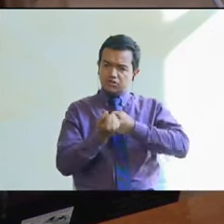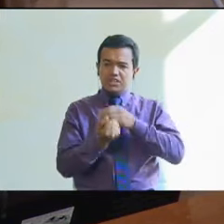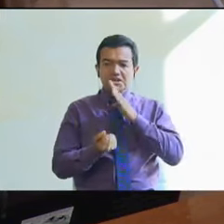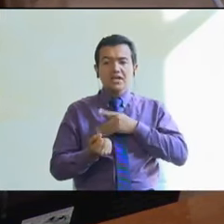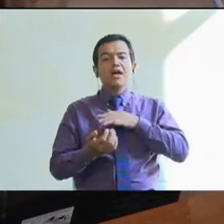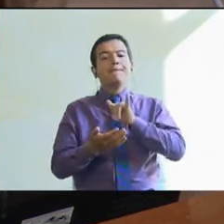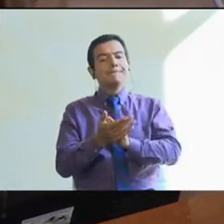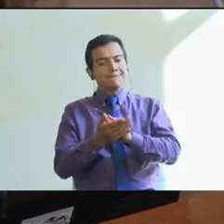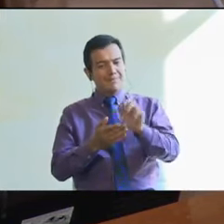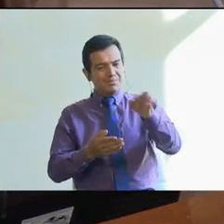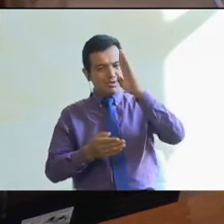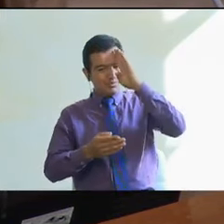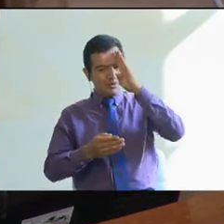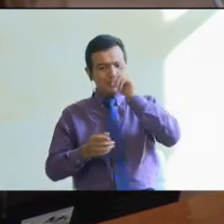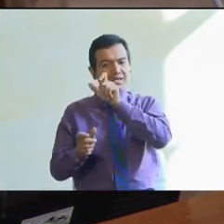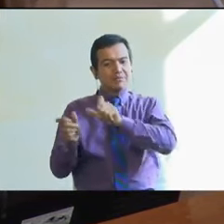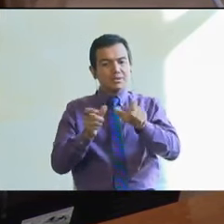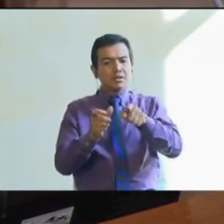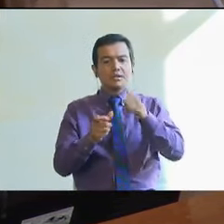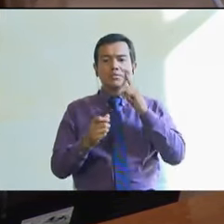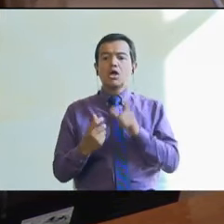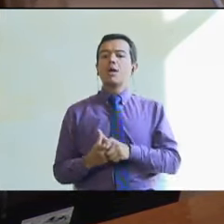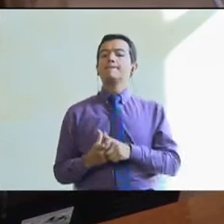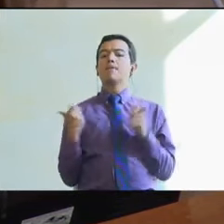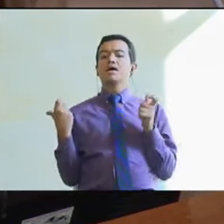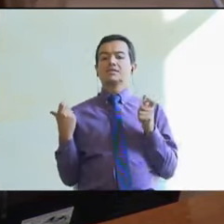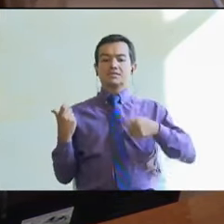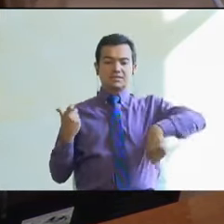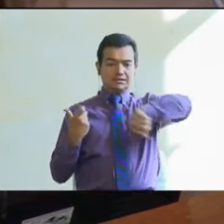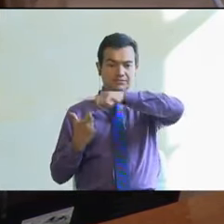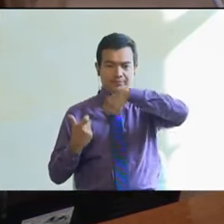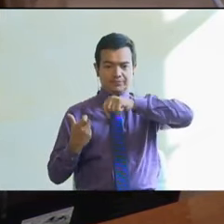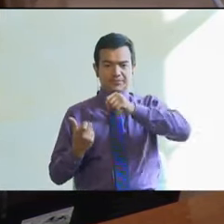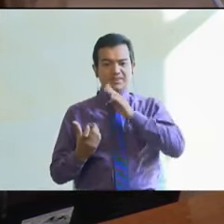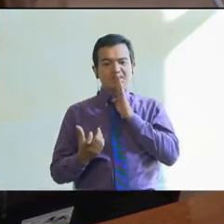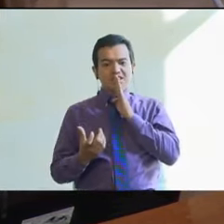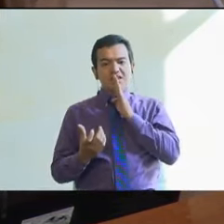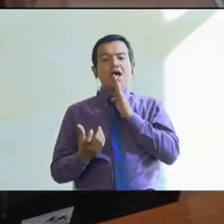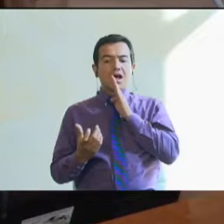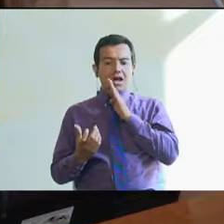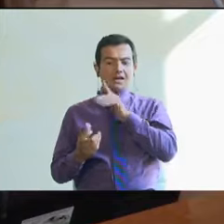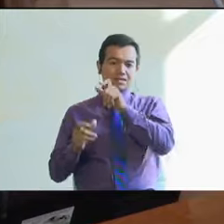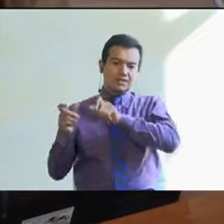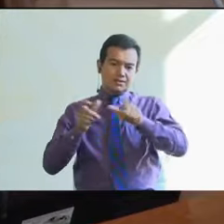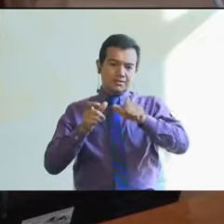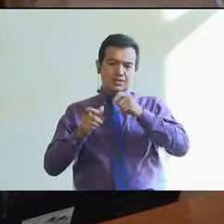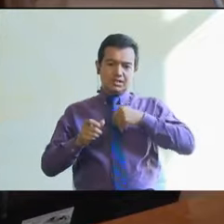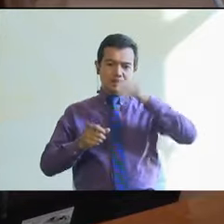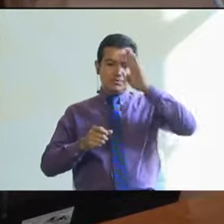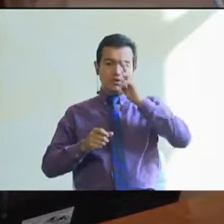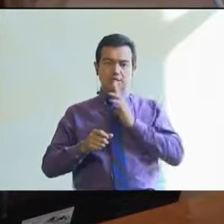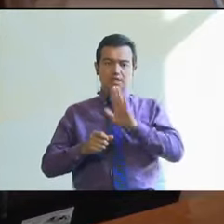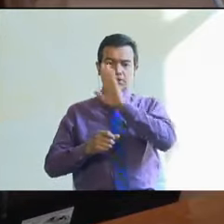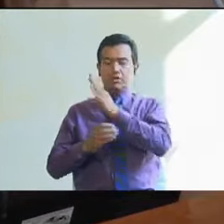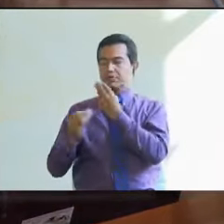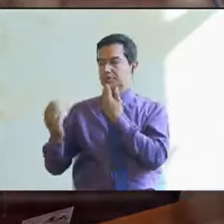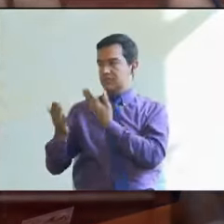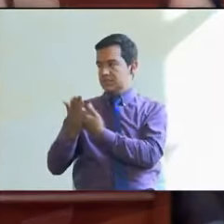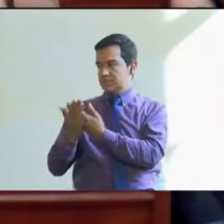proyecto por la gran mayoría de los policías en Colombia Muchas gracias doctor